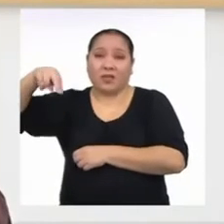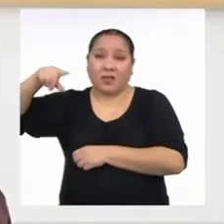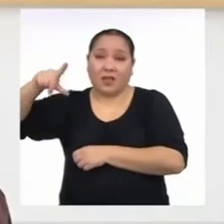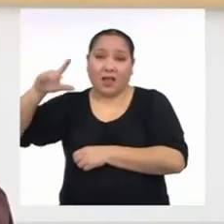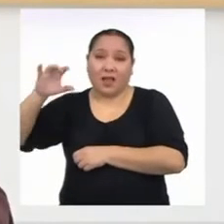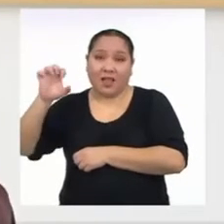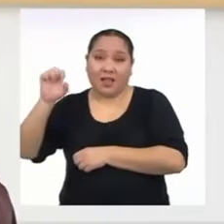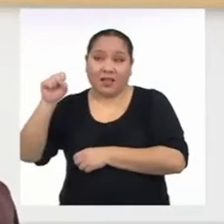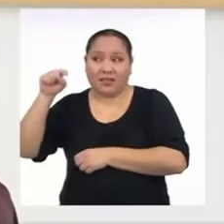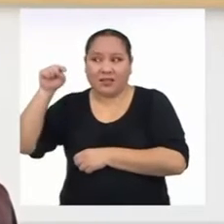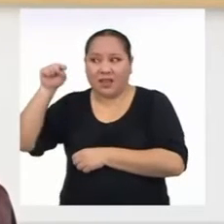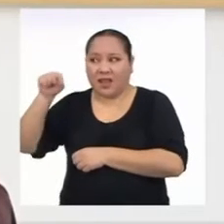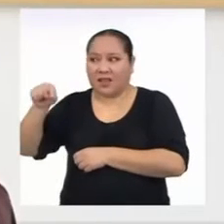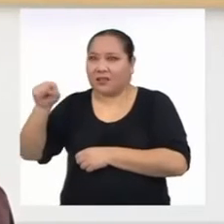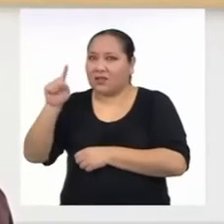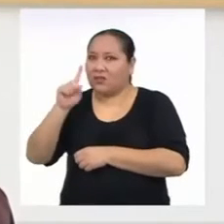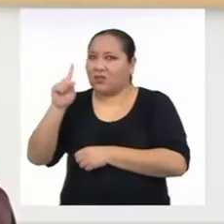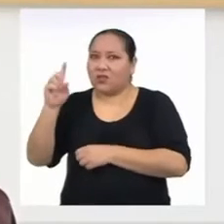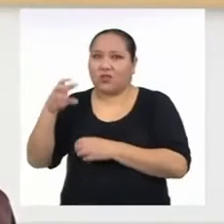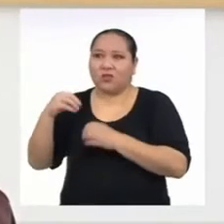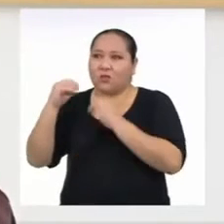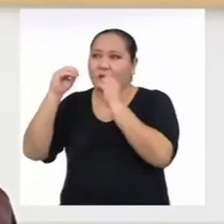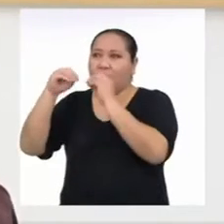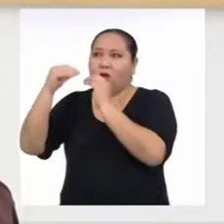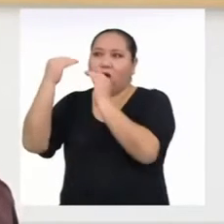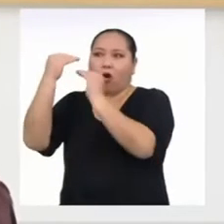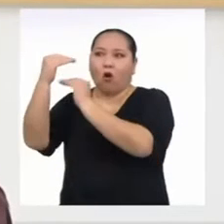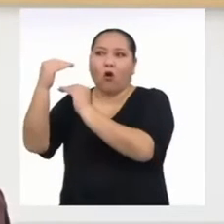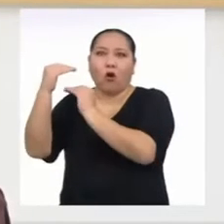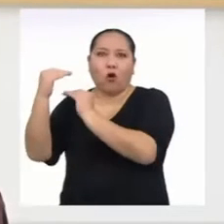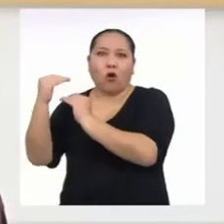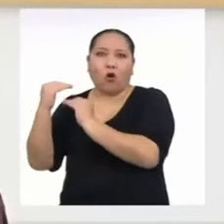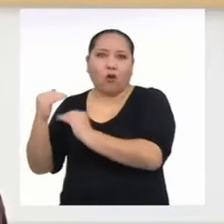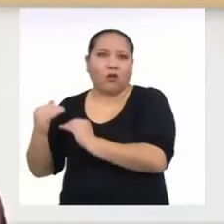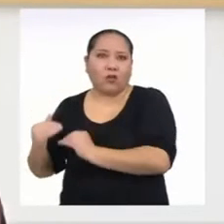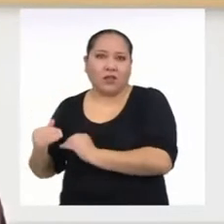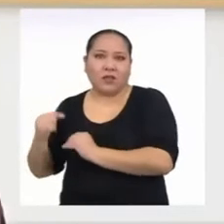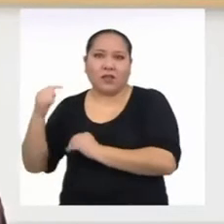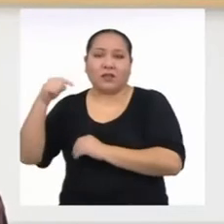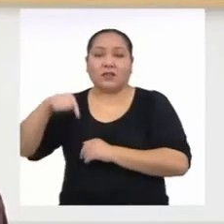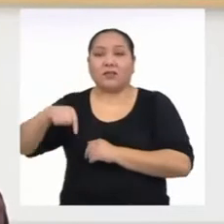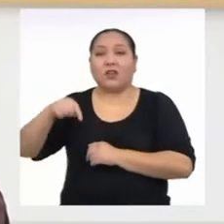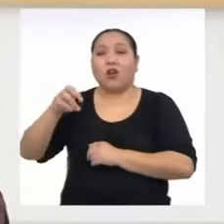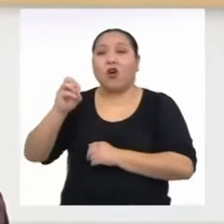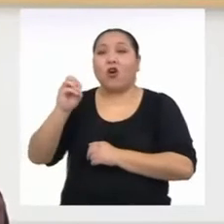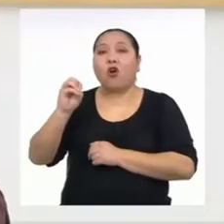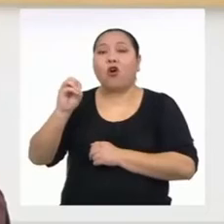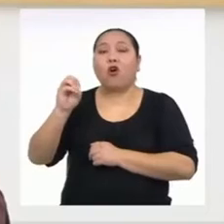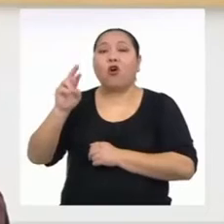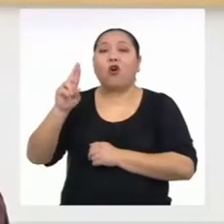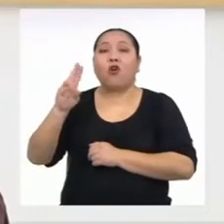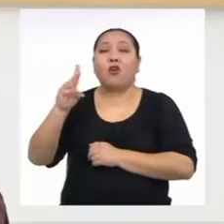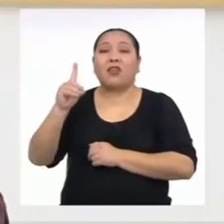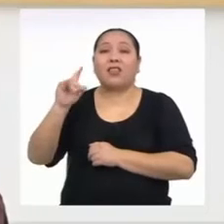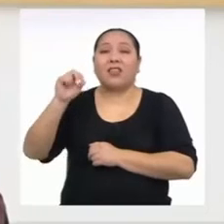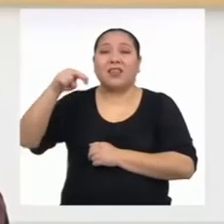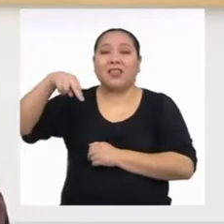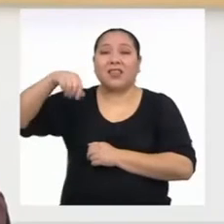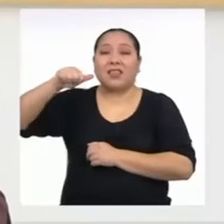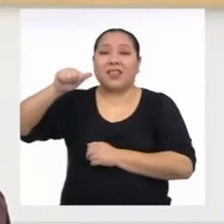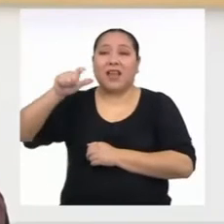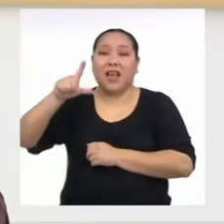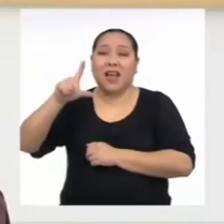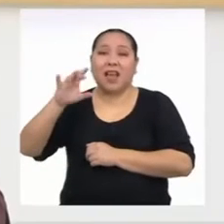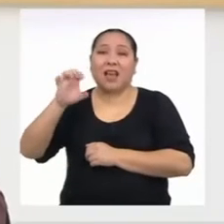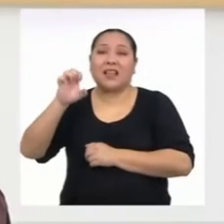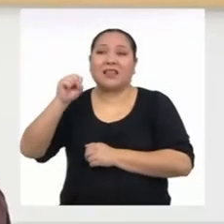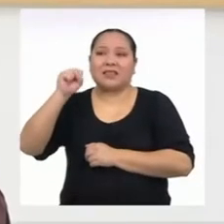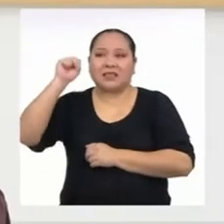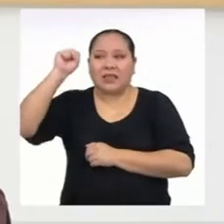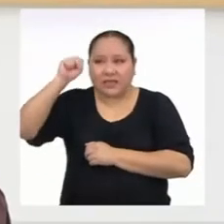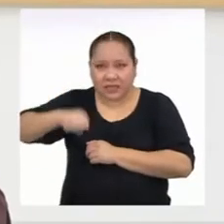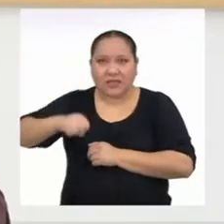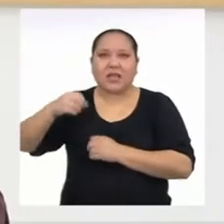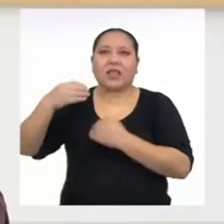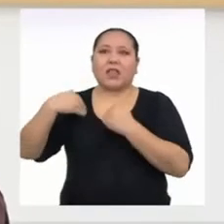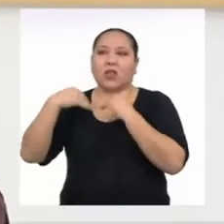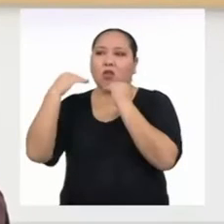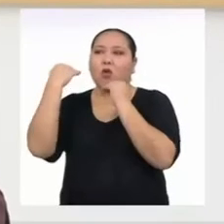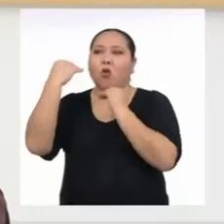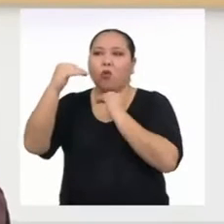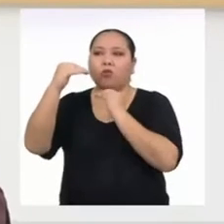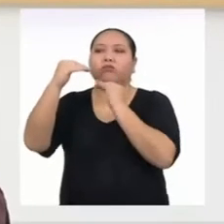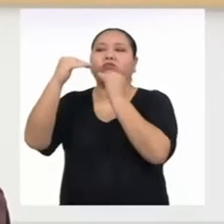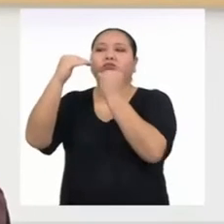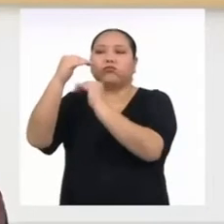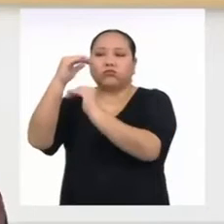aquellas a las que no se les puede asignar un orden, y las variables cualitativas ordinales, que son aquellas que le podemos asignar un orden